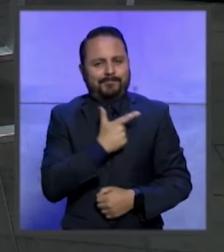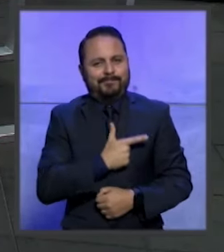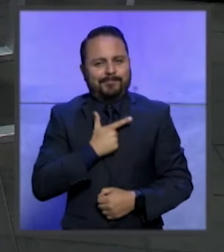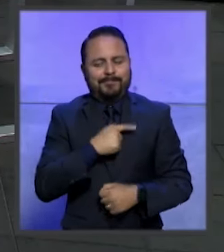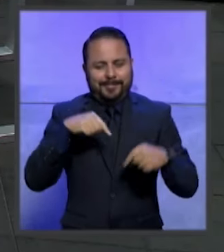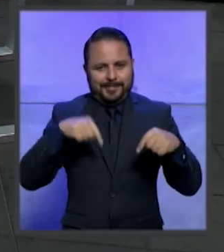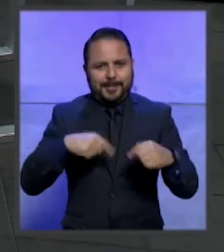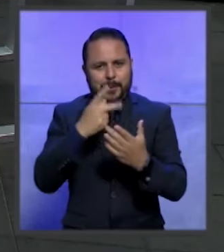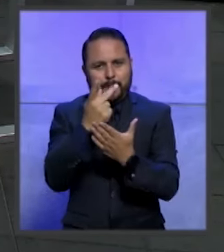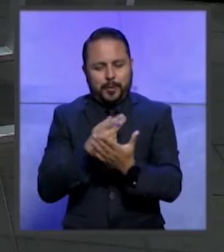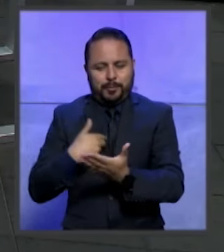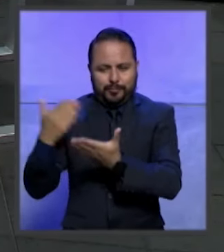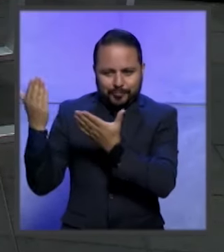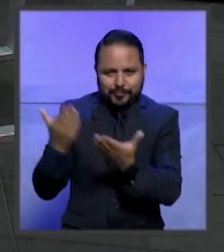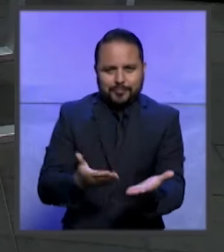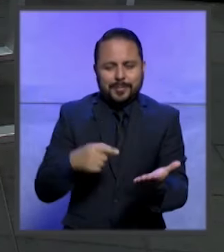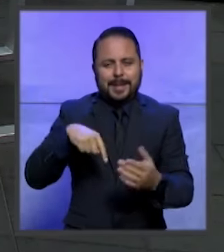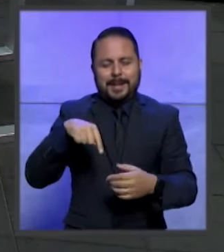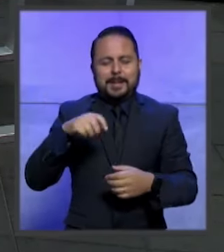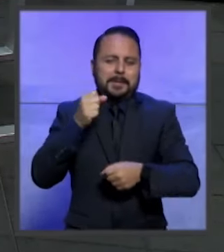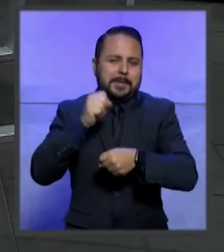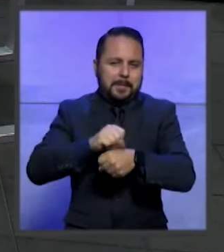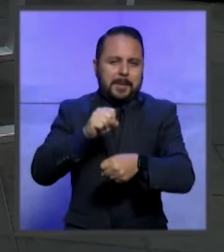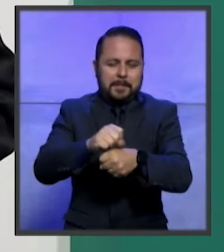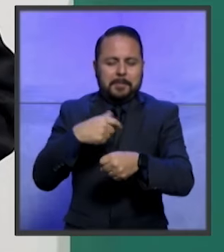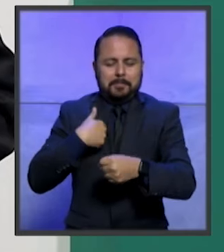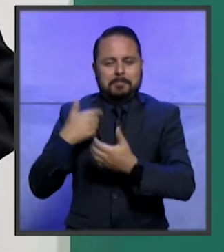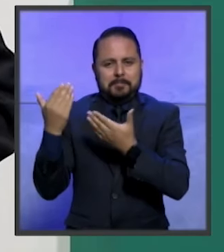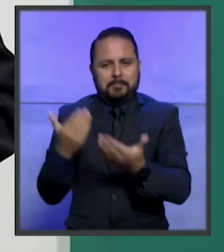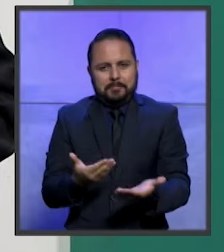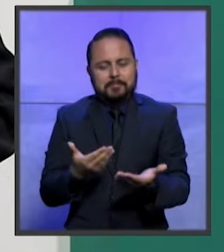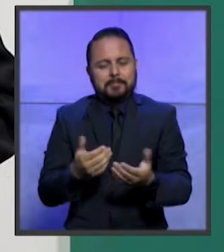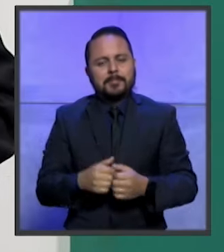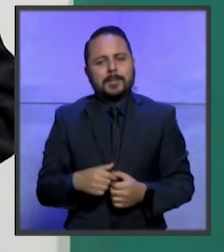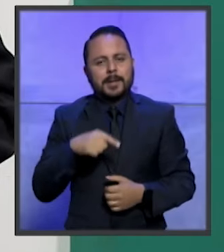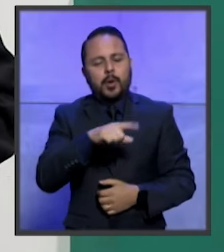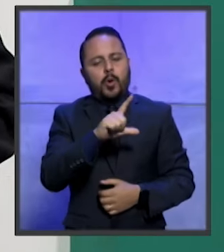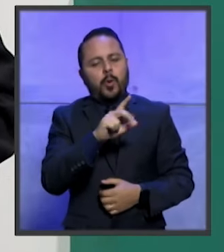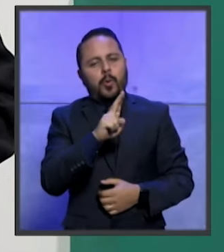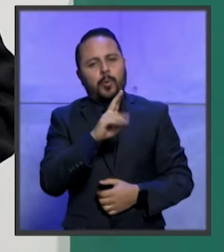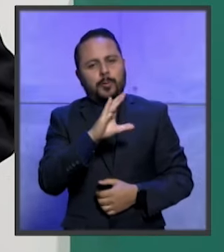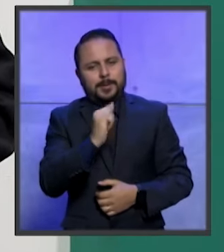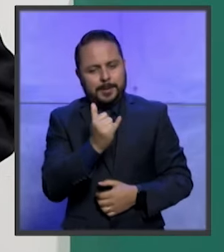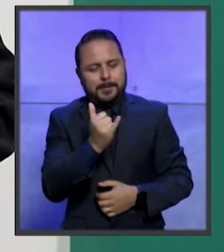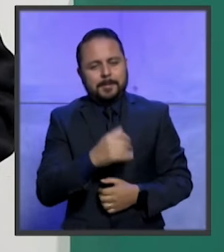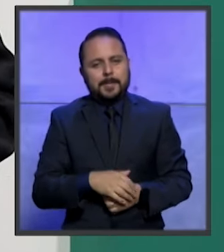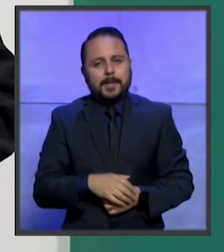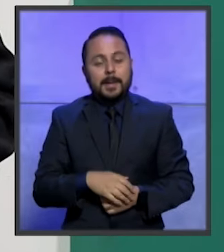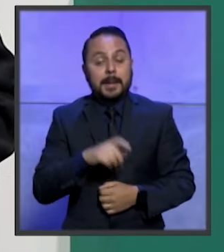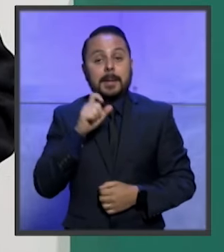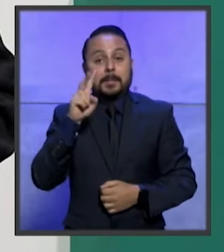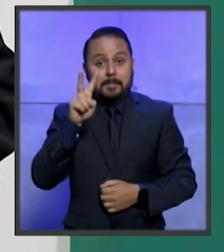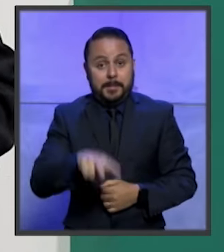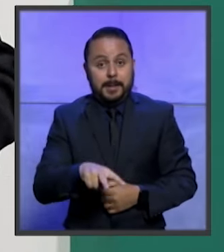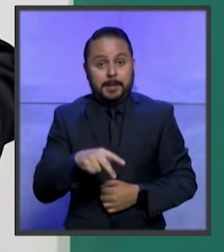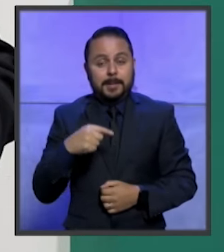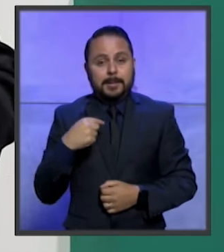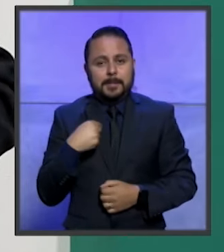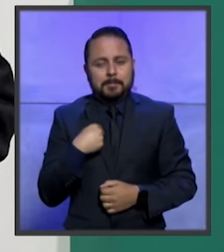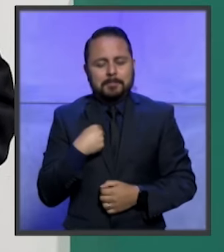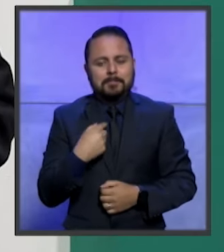gusto estar en este programa de Justicia electoral a la semana querida Lucy y y en efecto